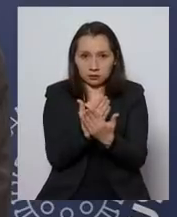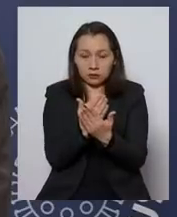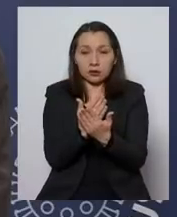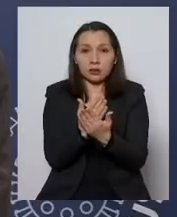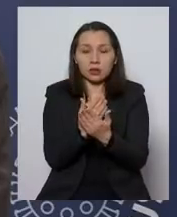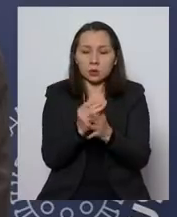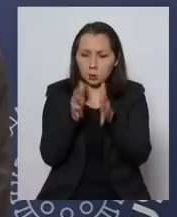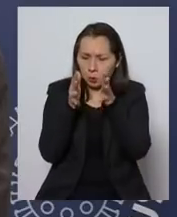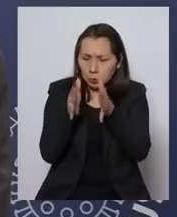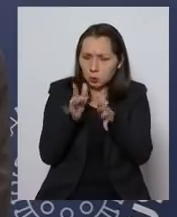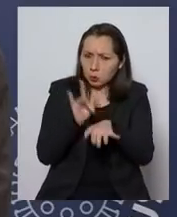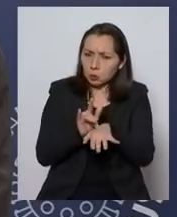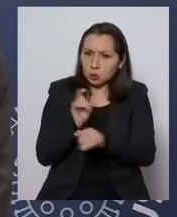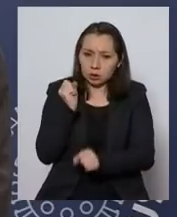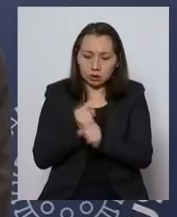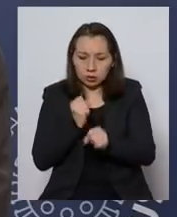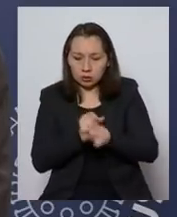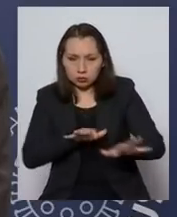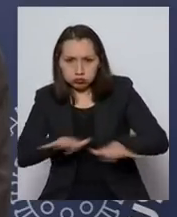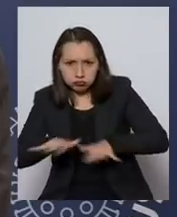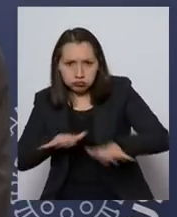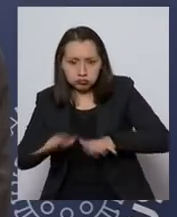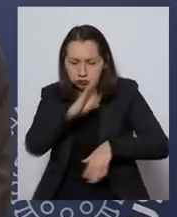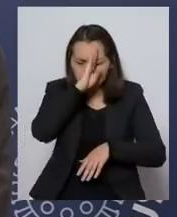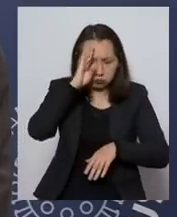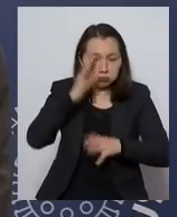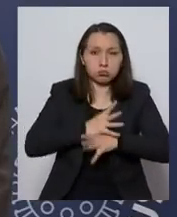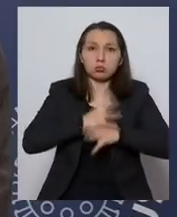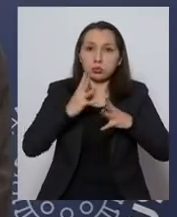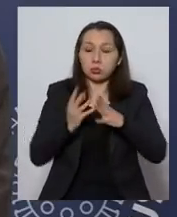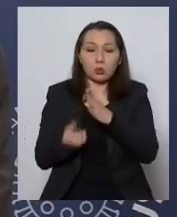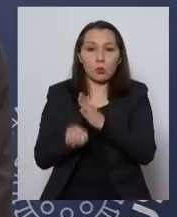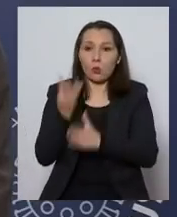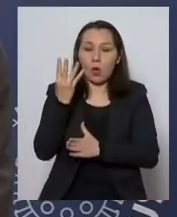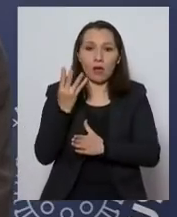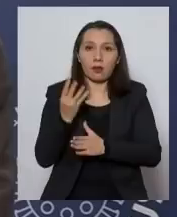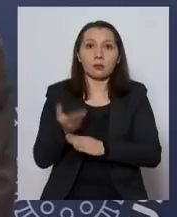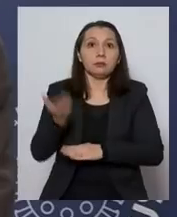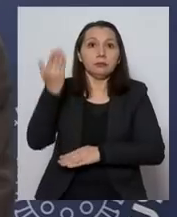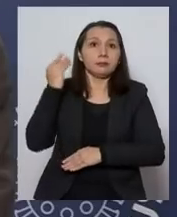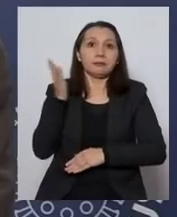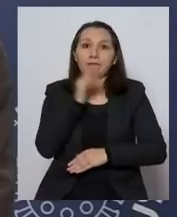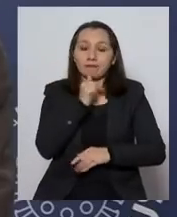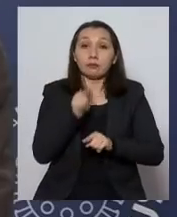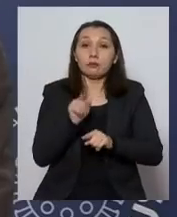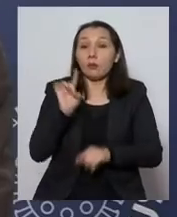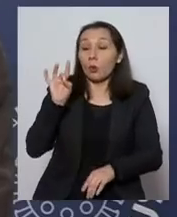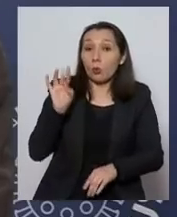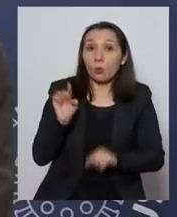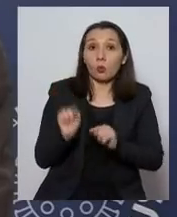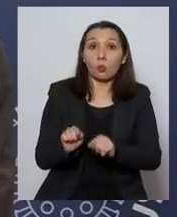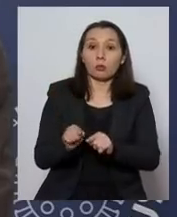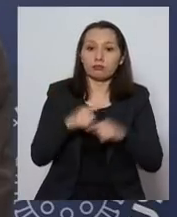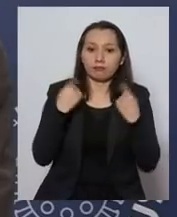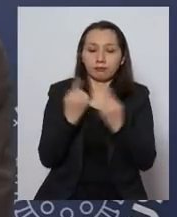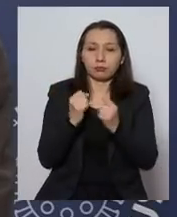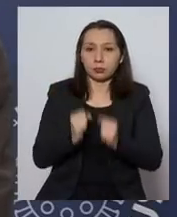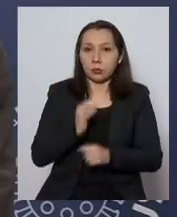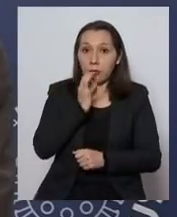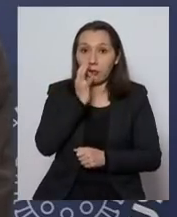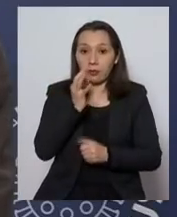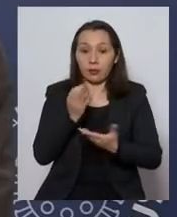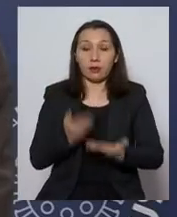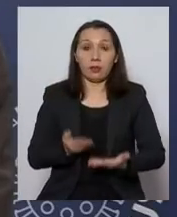una intensidad de trabajo completamente nueva. Y lo único que podemos decir desde